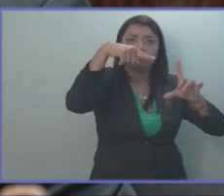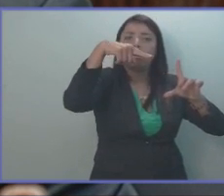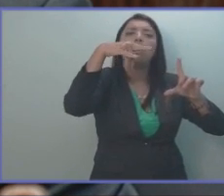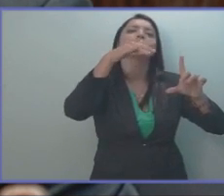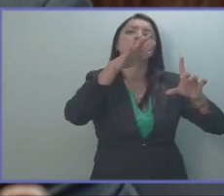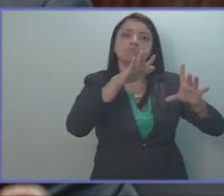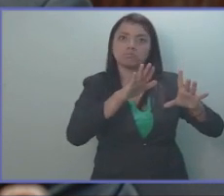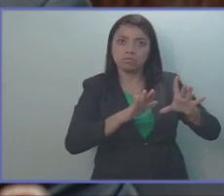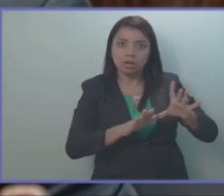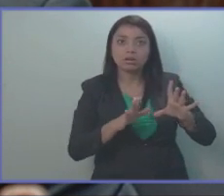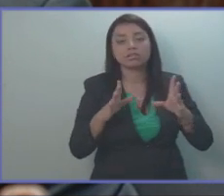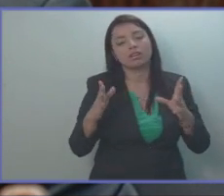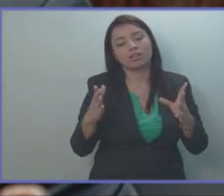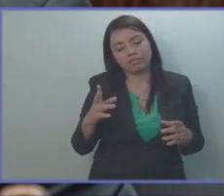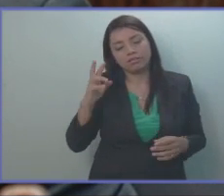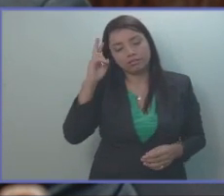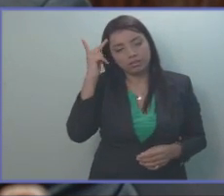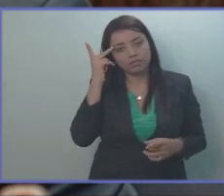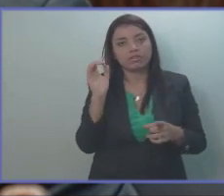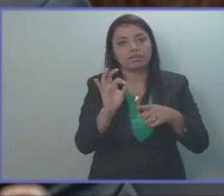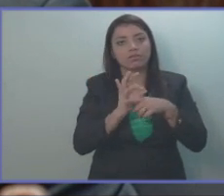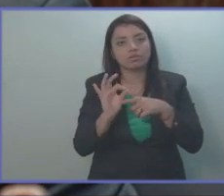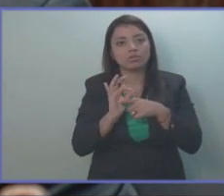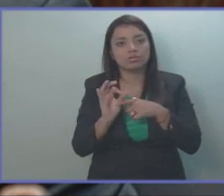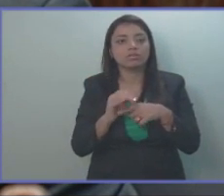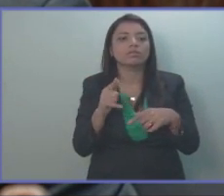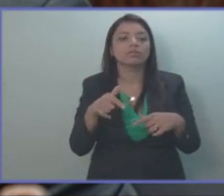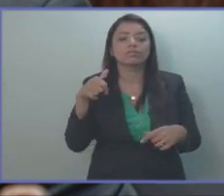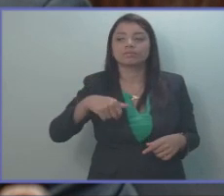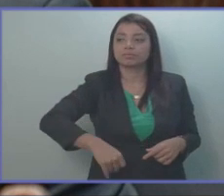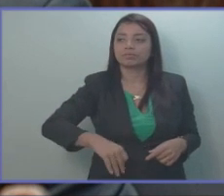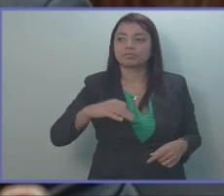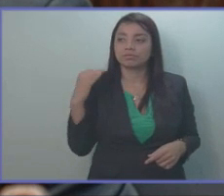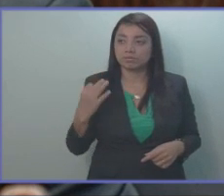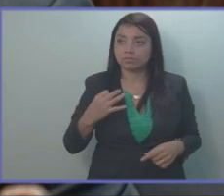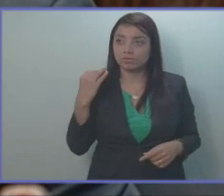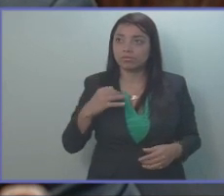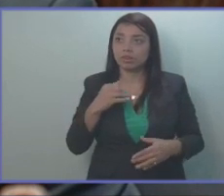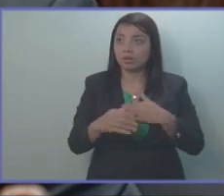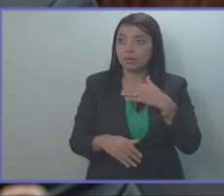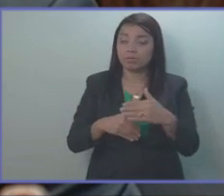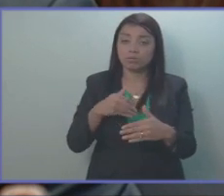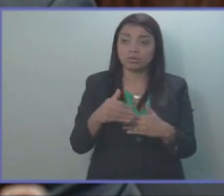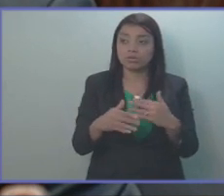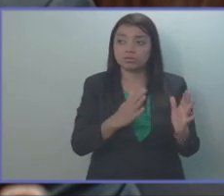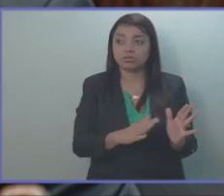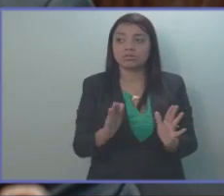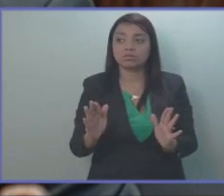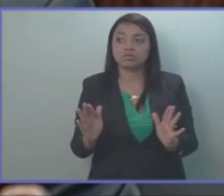cual continúa siendo necesario contar con esta clase de medidas